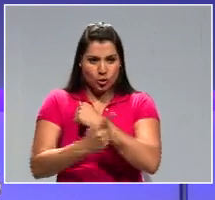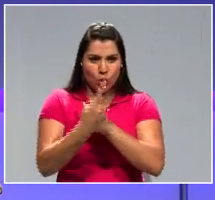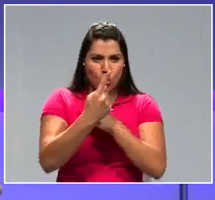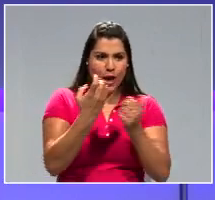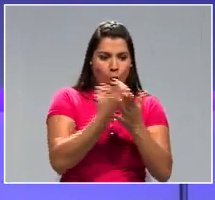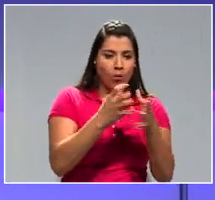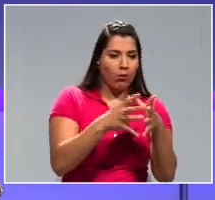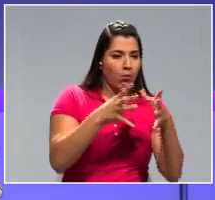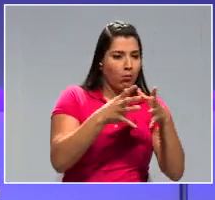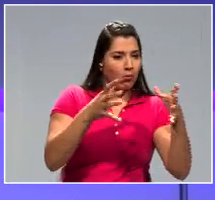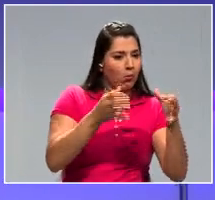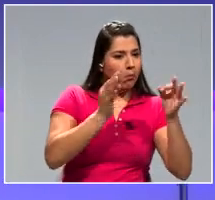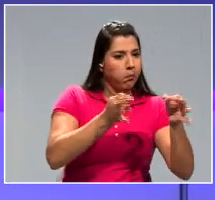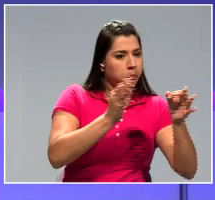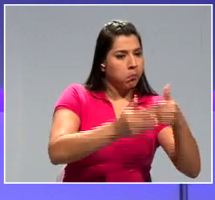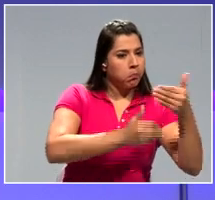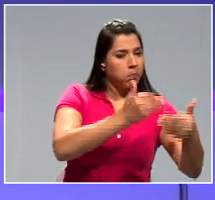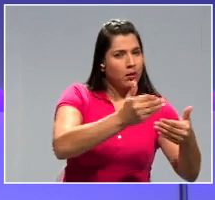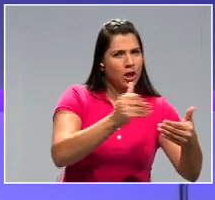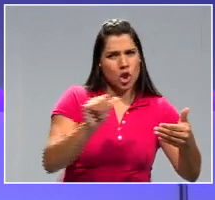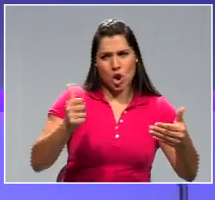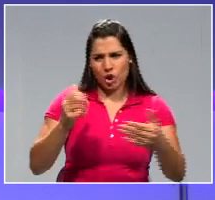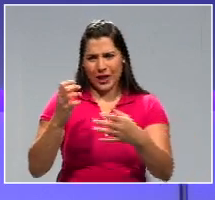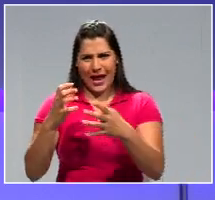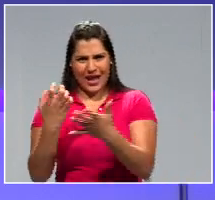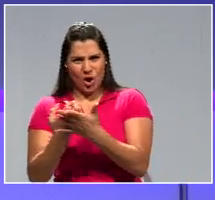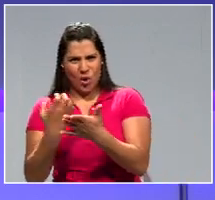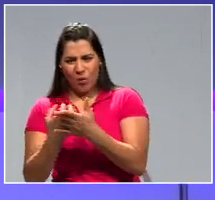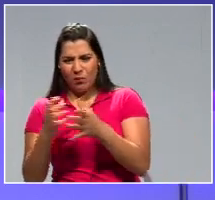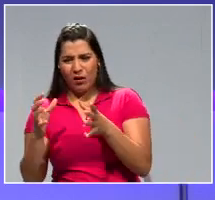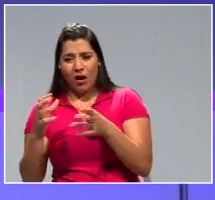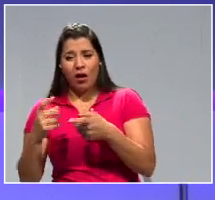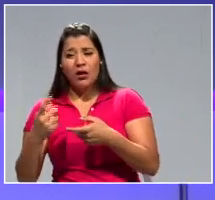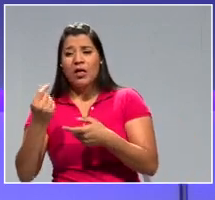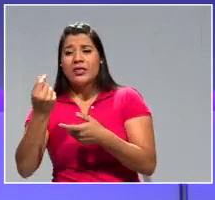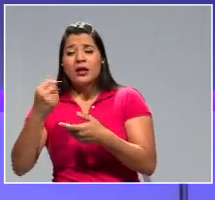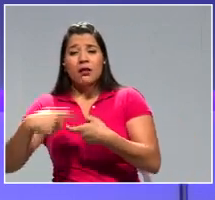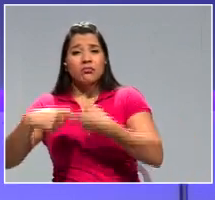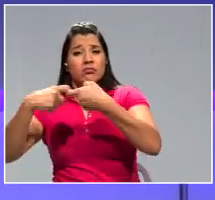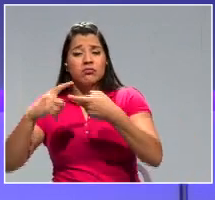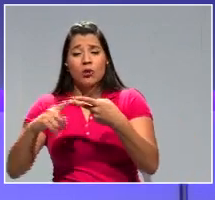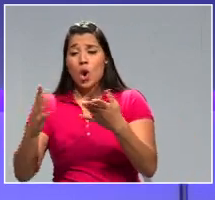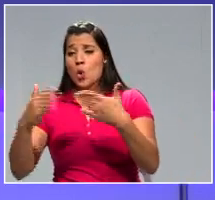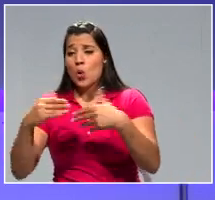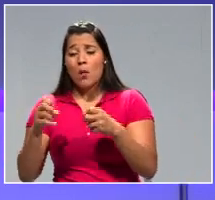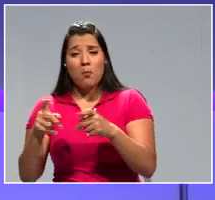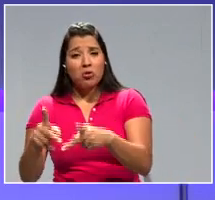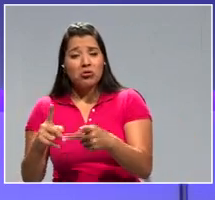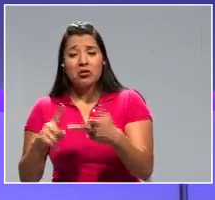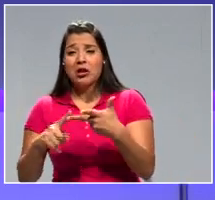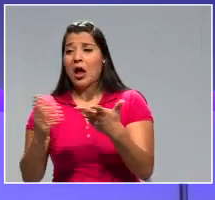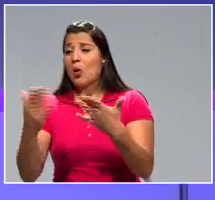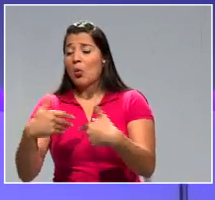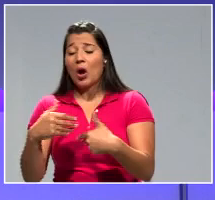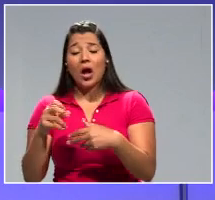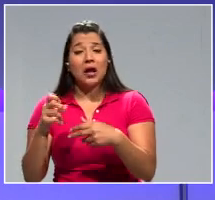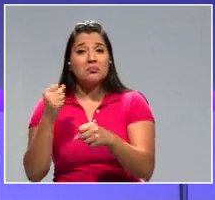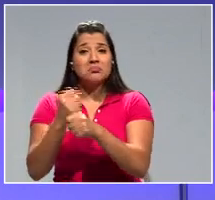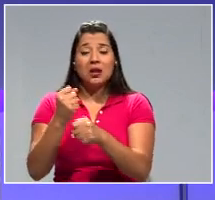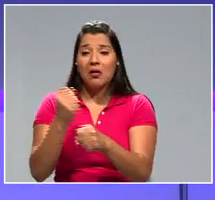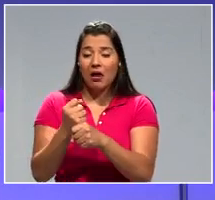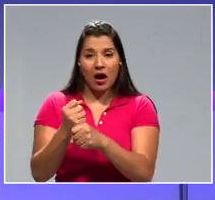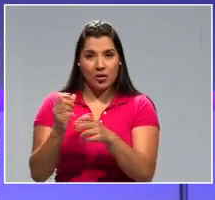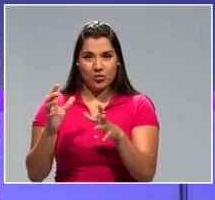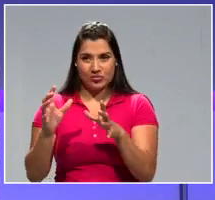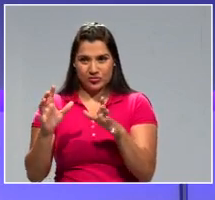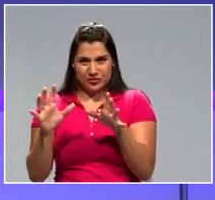y una que es muy grande, que tiene ingresos estancados, que tiene falta de oportunidades, falta de empleo. Ahí